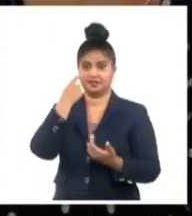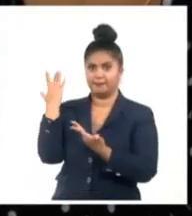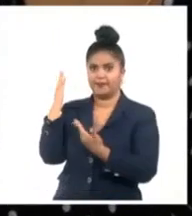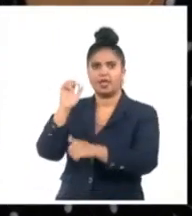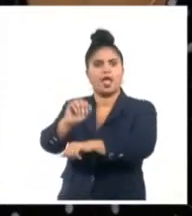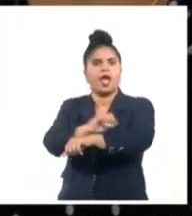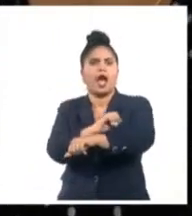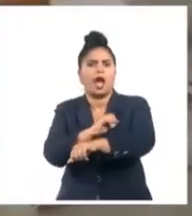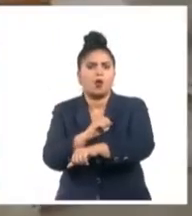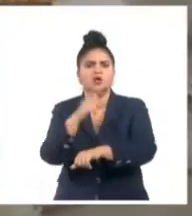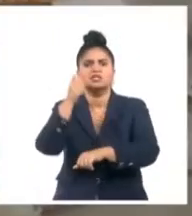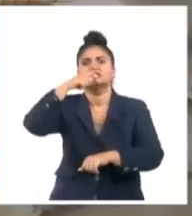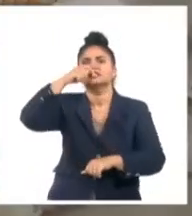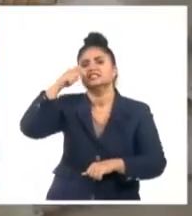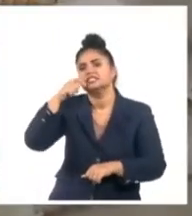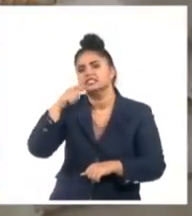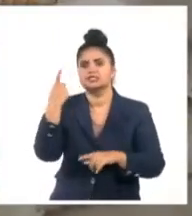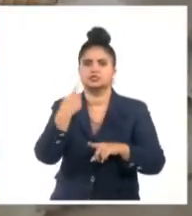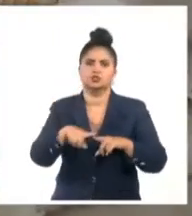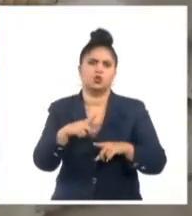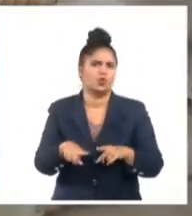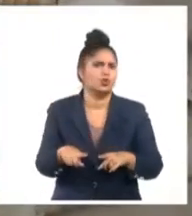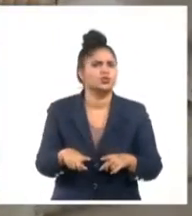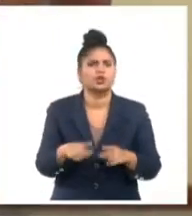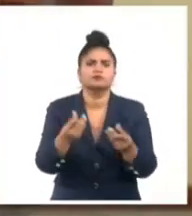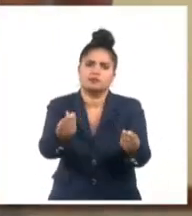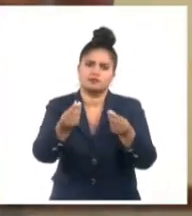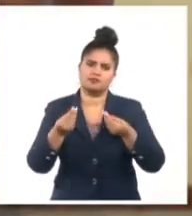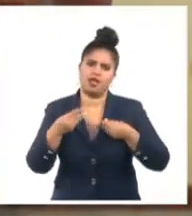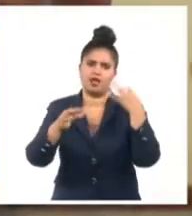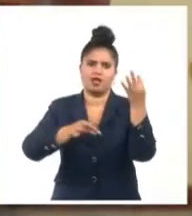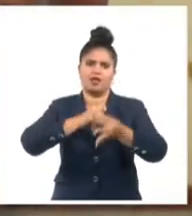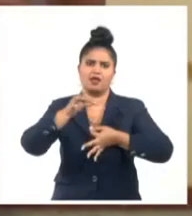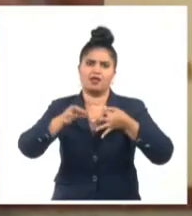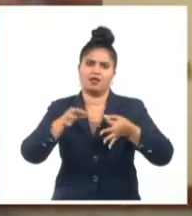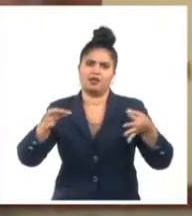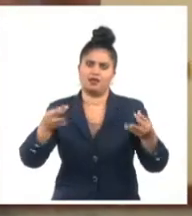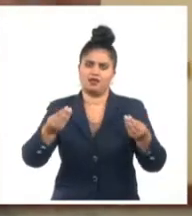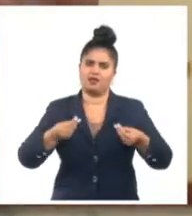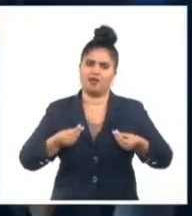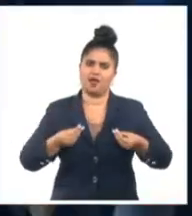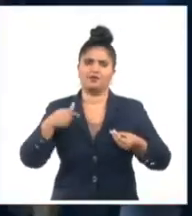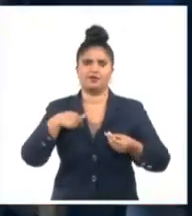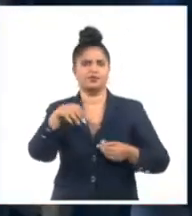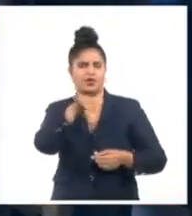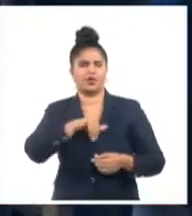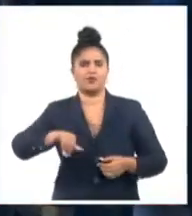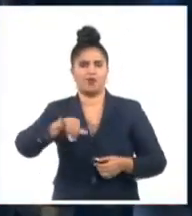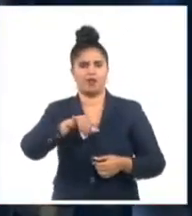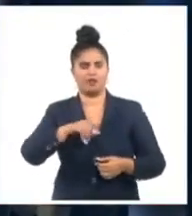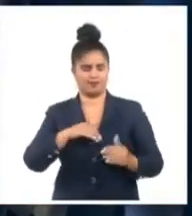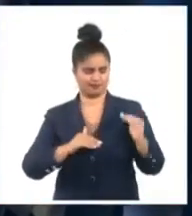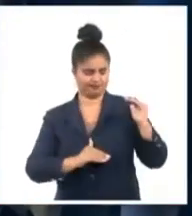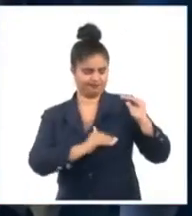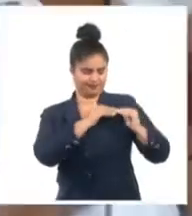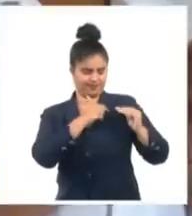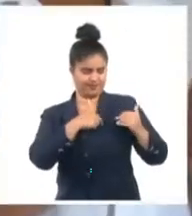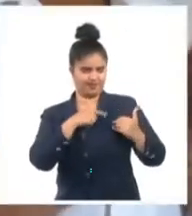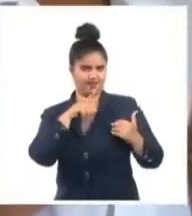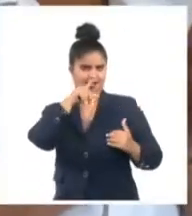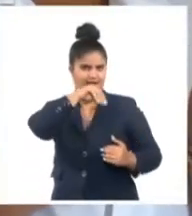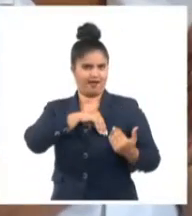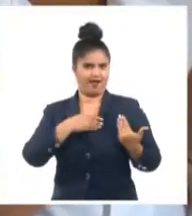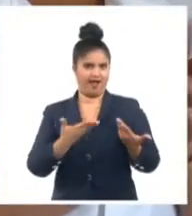20 años al estudio y formación de la tercera edad. Y esta, más que material espiritual, es una de las acciones con que esperan